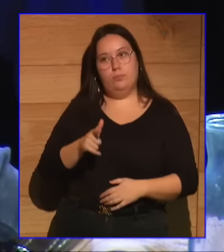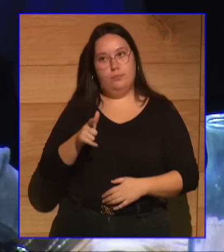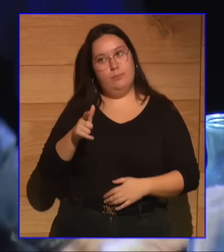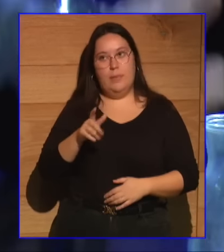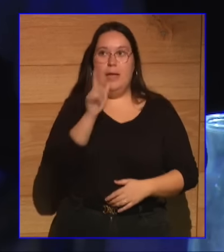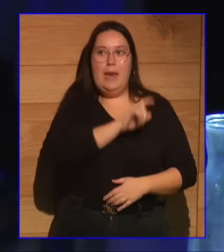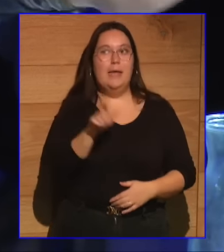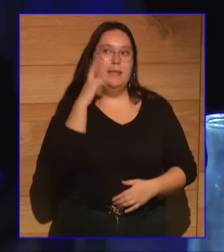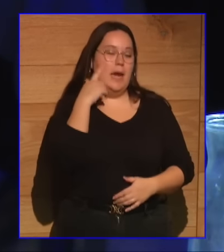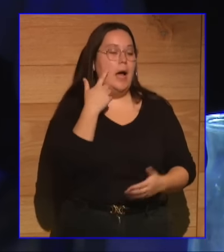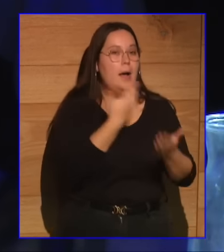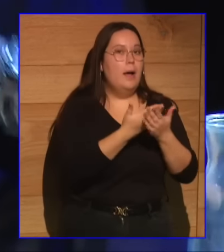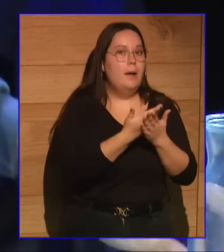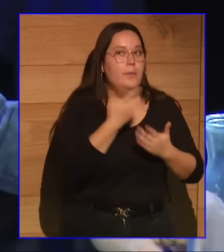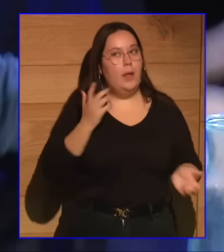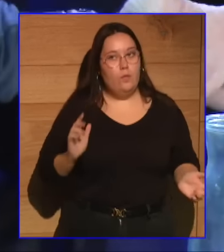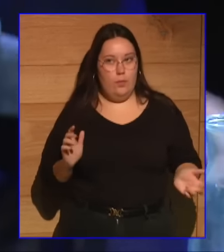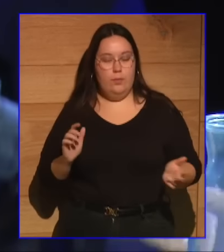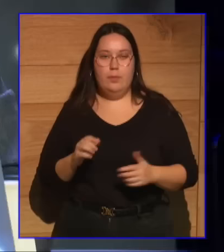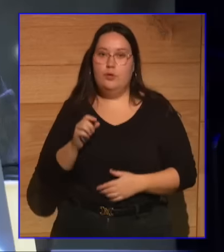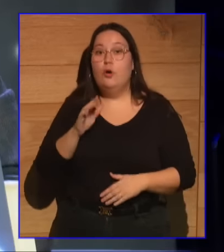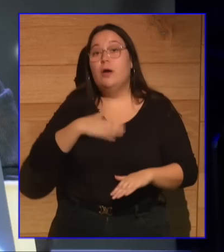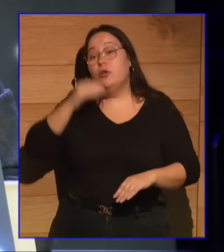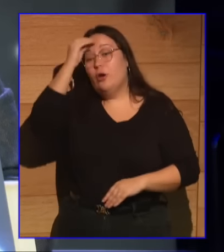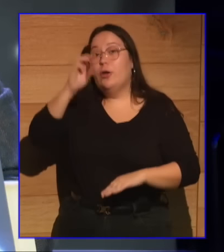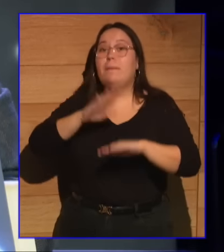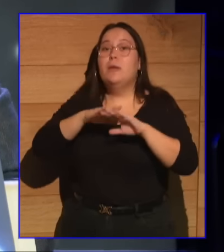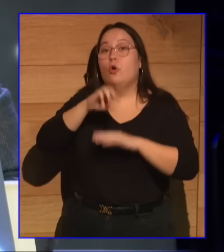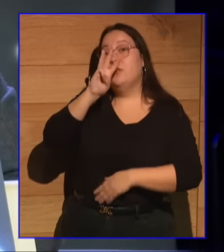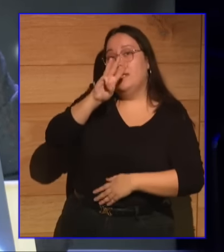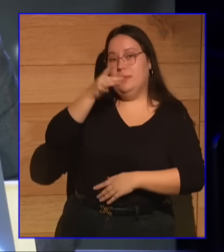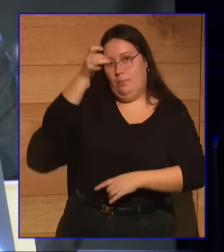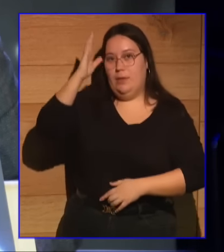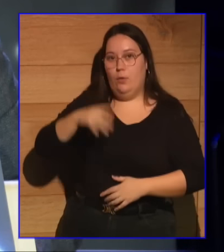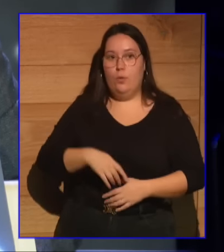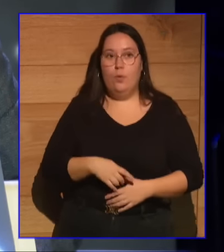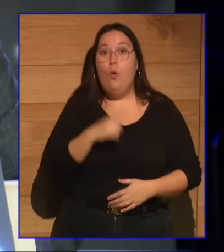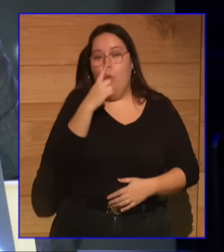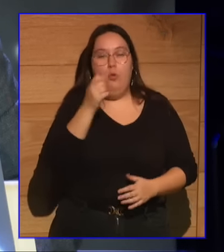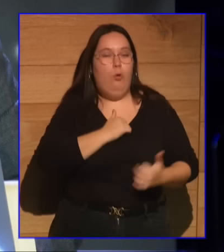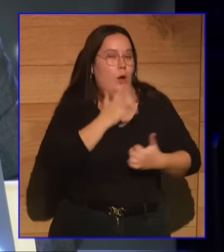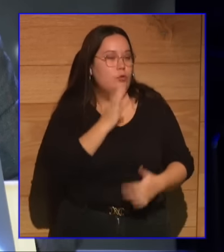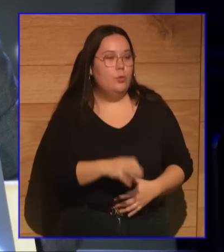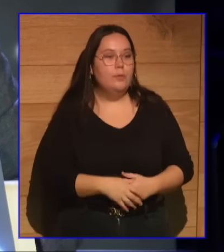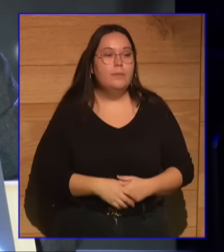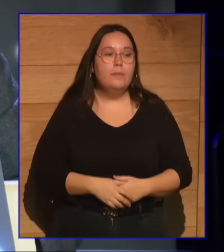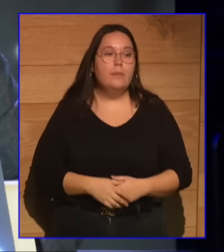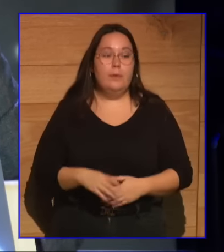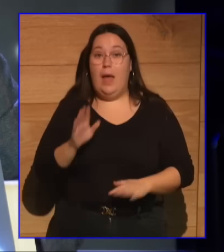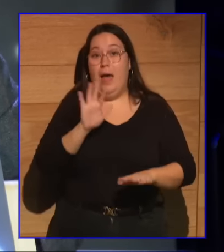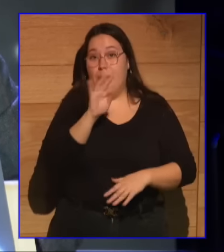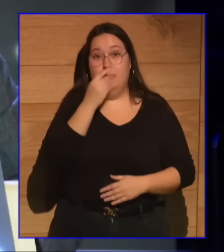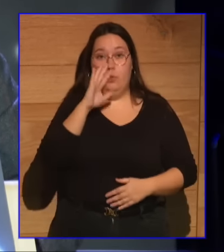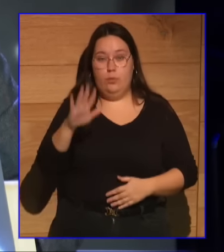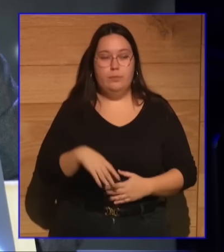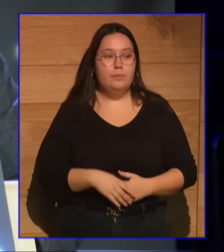gente comprobando. Yo creo que se ha inventado mínimo tres. Adelante. Uno de estos es polaco, ojo. Uno de ellos, además, y el mejor. Sí.